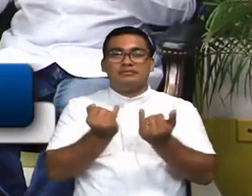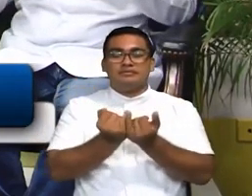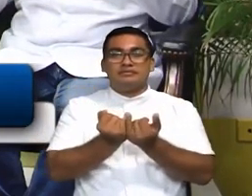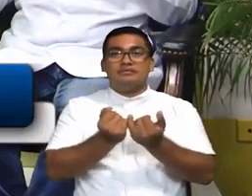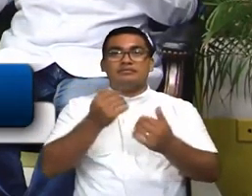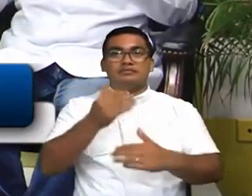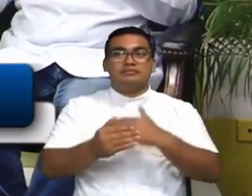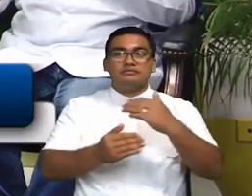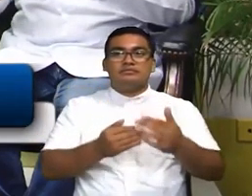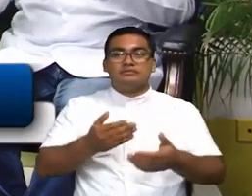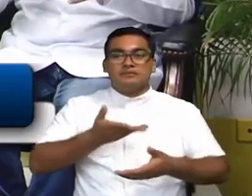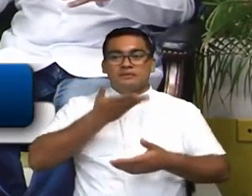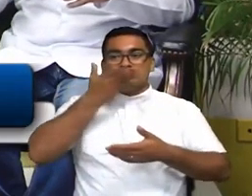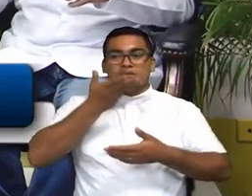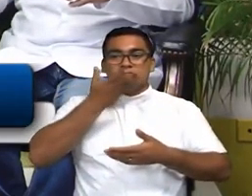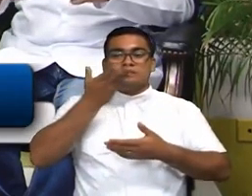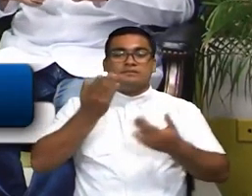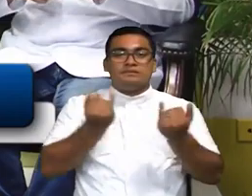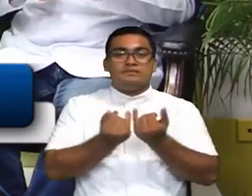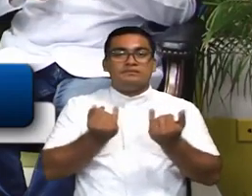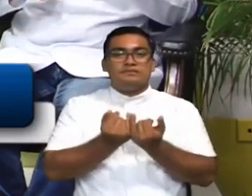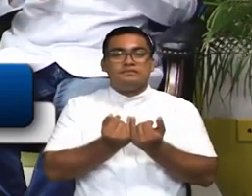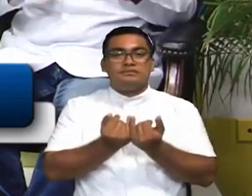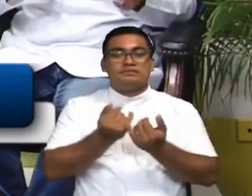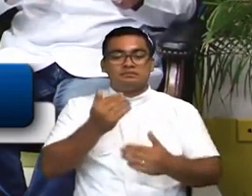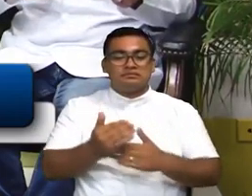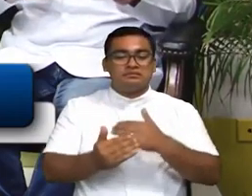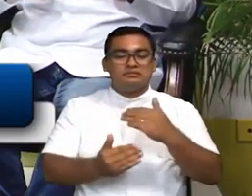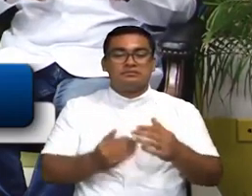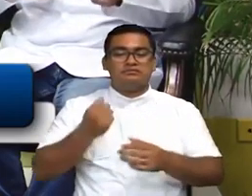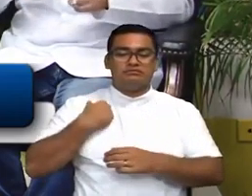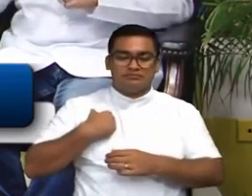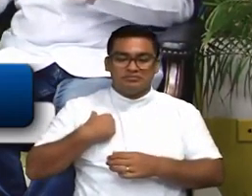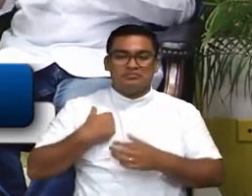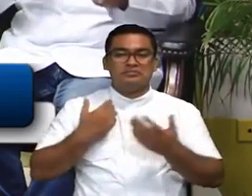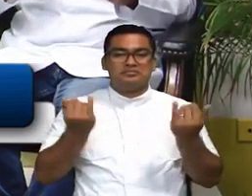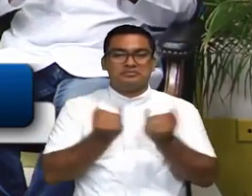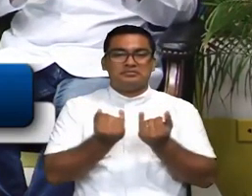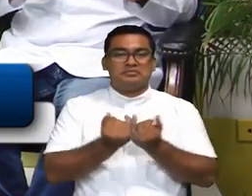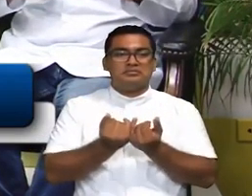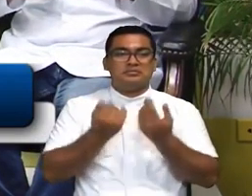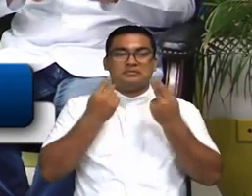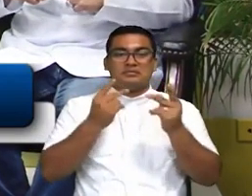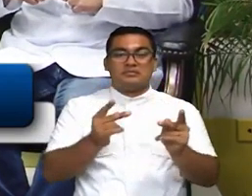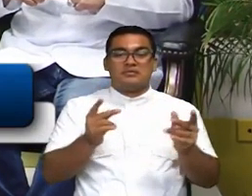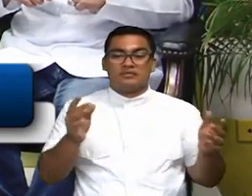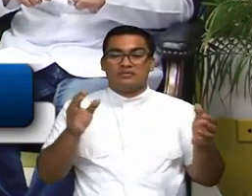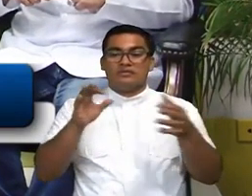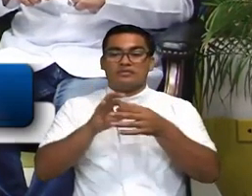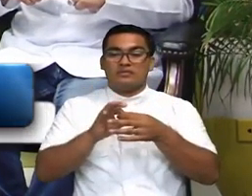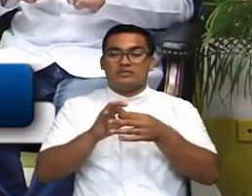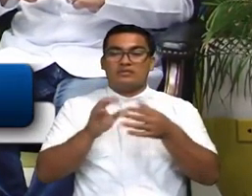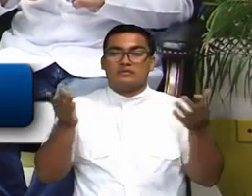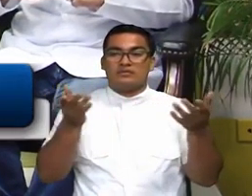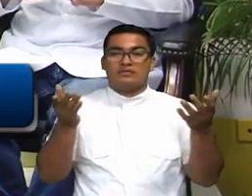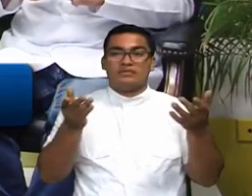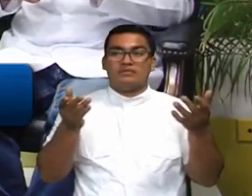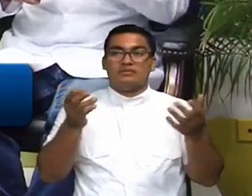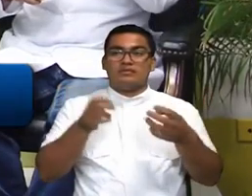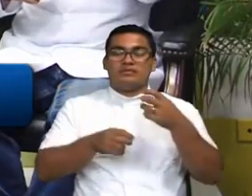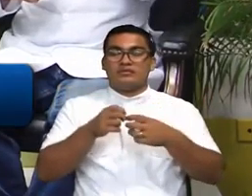procesos respiratorios. Ya, respiratorios, procesos diarreicos, uh-huh, pero asociados siempre a lo que es a la fiebre, ¿ya?